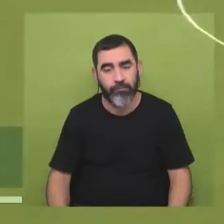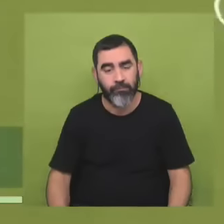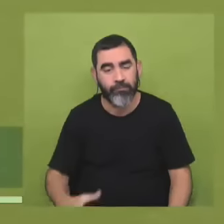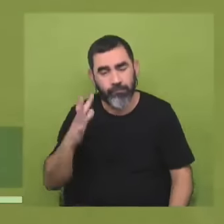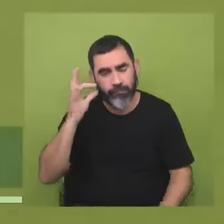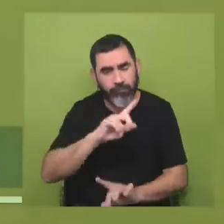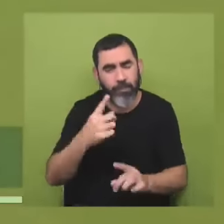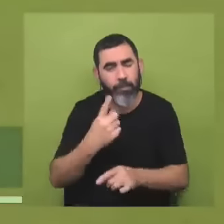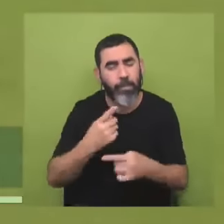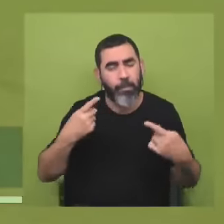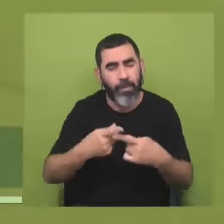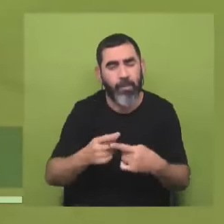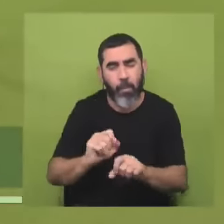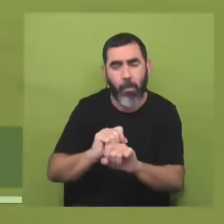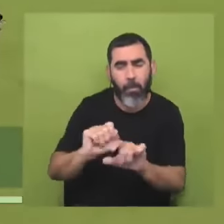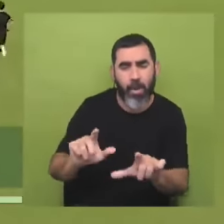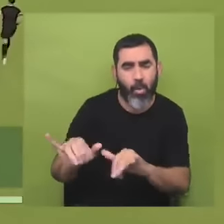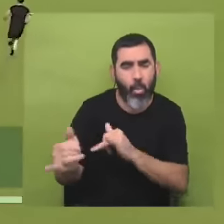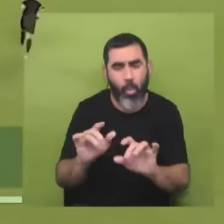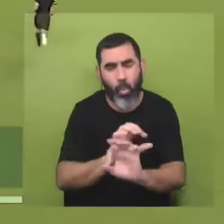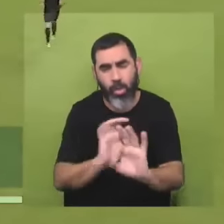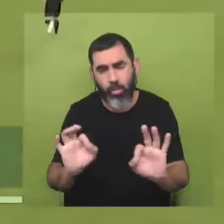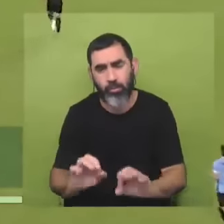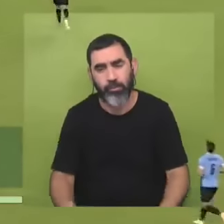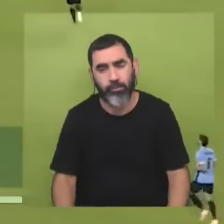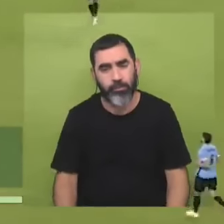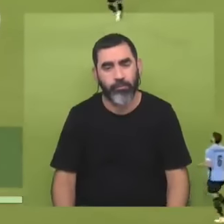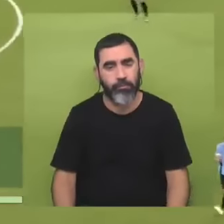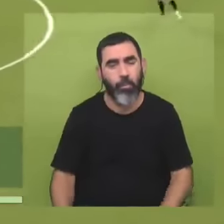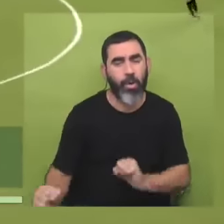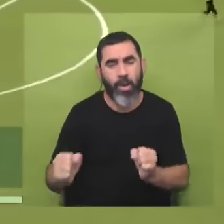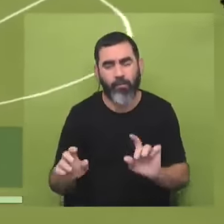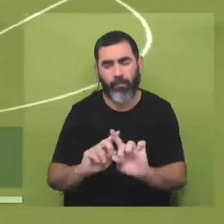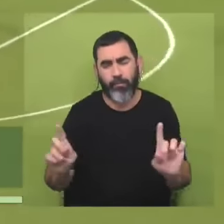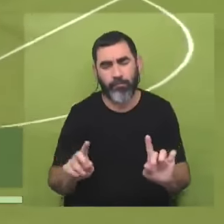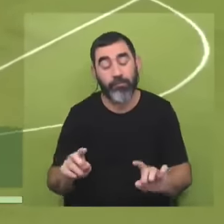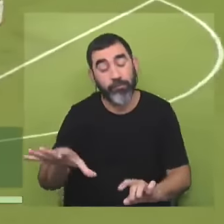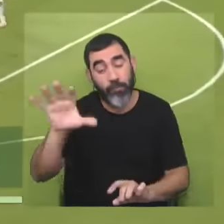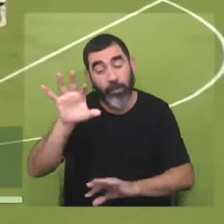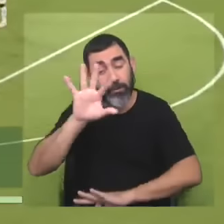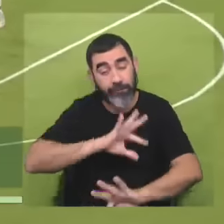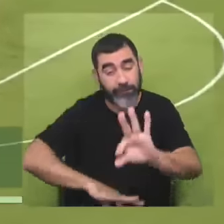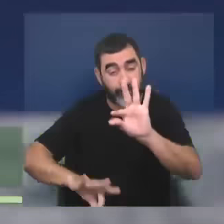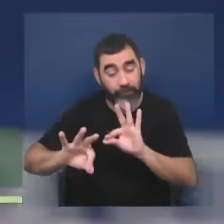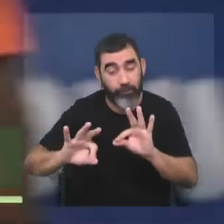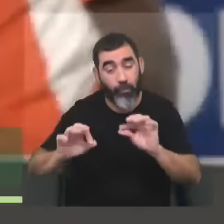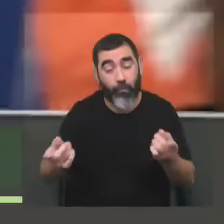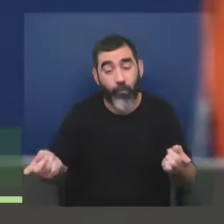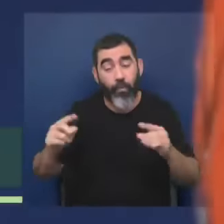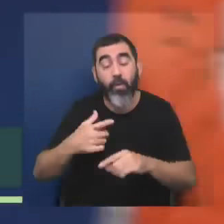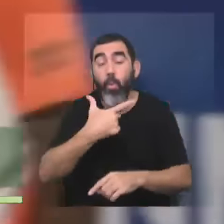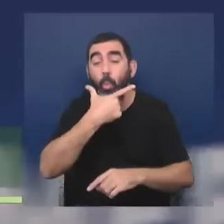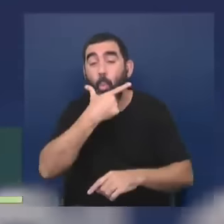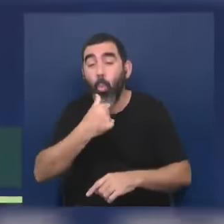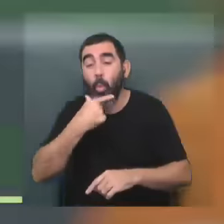hecho del debut haya jugado una mala pasada desde el nervios sismo recordemos que la Celeste volverá a la cancha este jueves